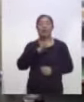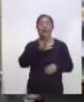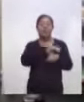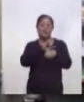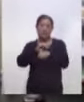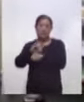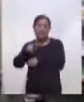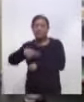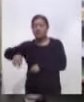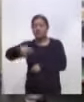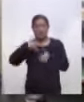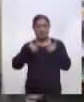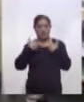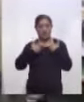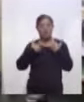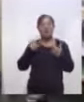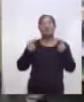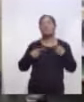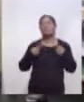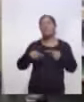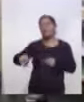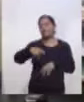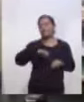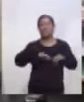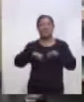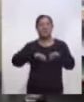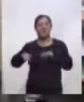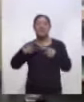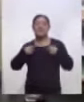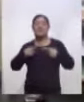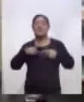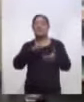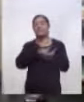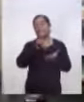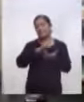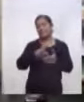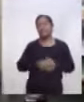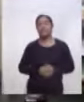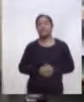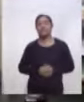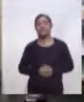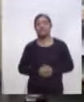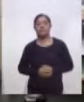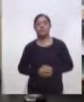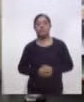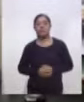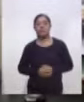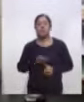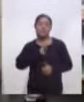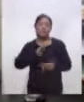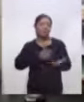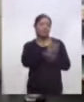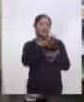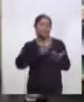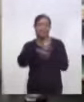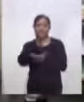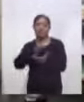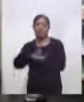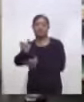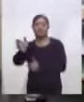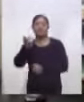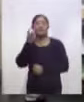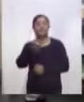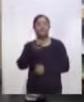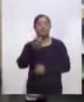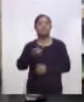jóvenes, personas que trabajan, personas con discapacidad, poder acceder a este